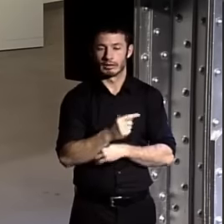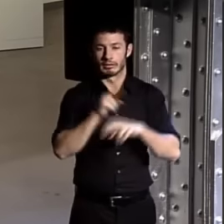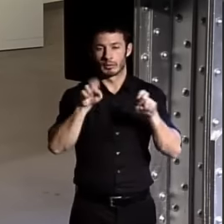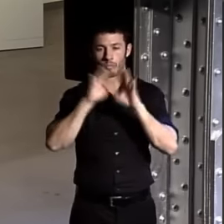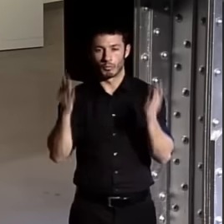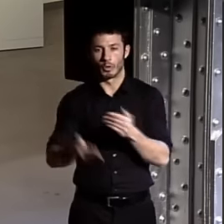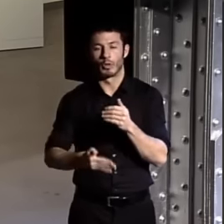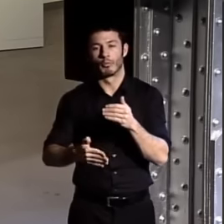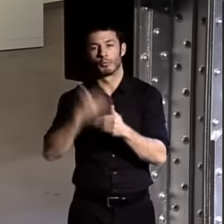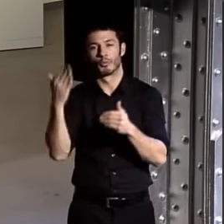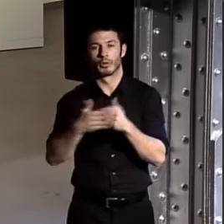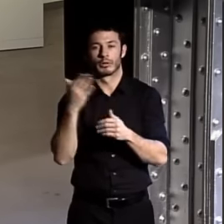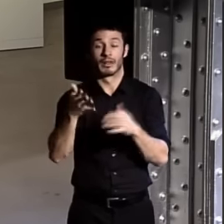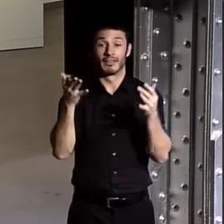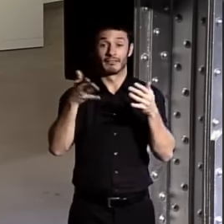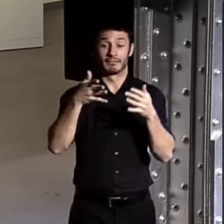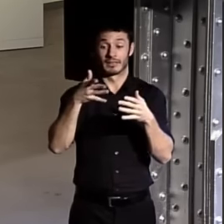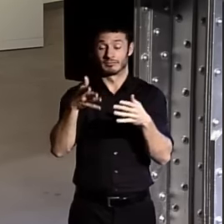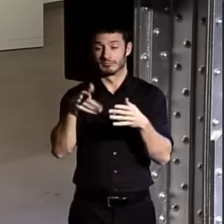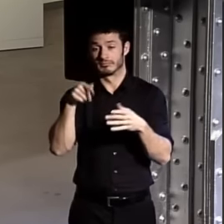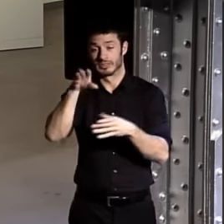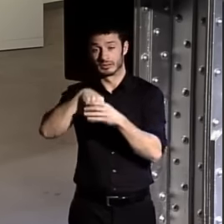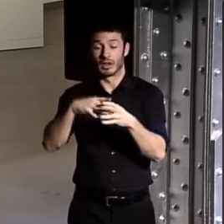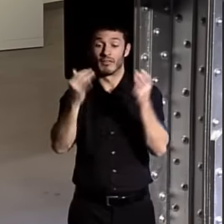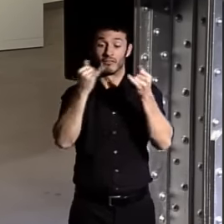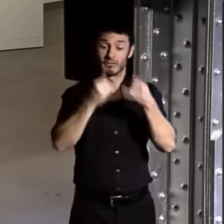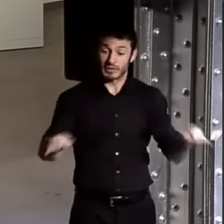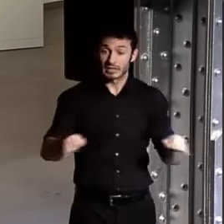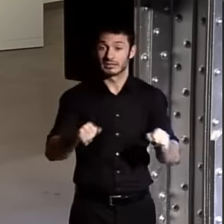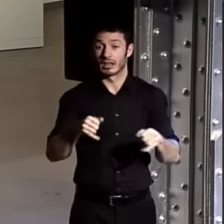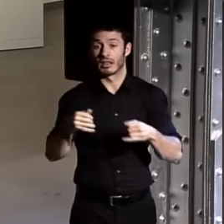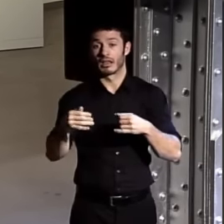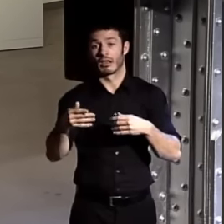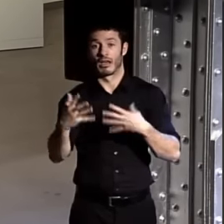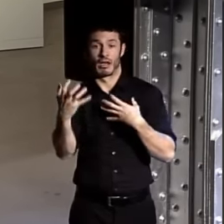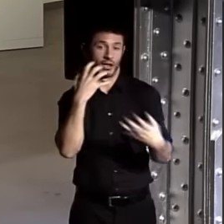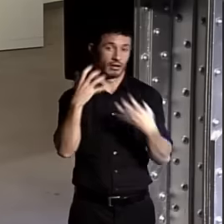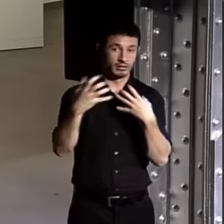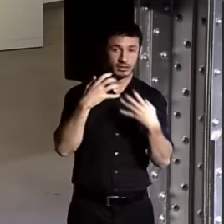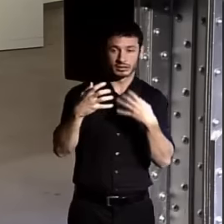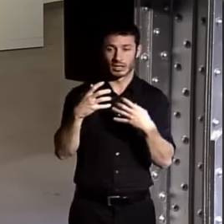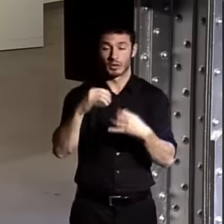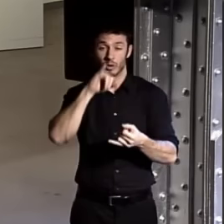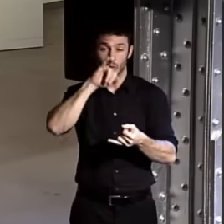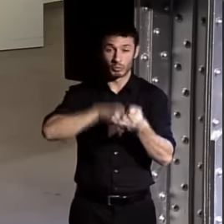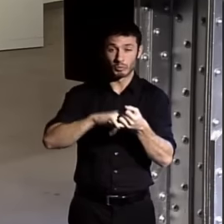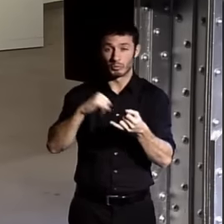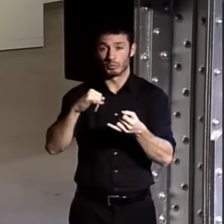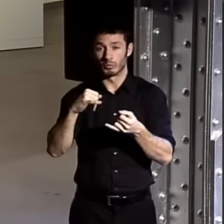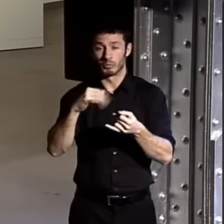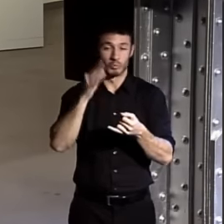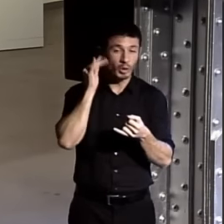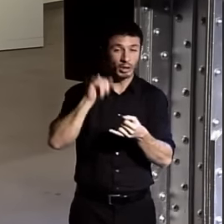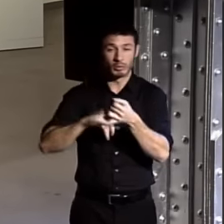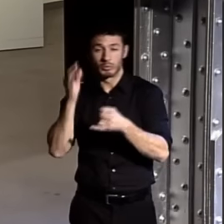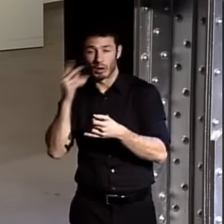Y eso en el que en una fiesta de artistas pues la mujer de polock y la mujer de Monreal se traban de los pelos por no sé qué motivo